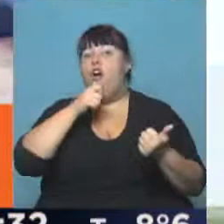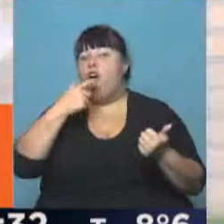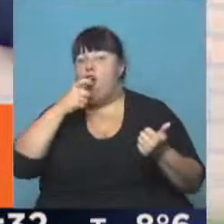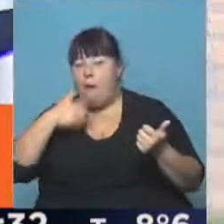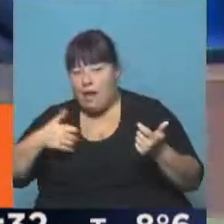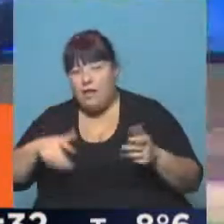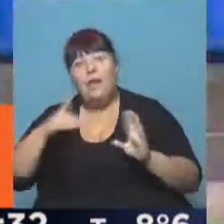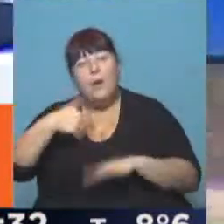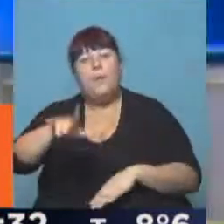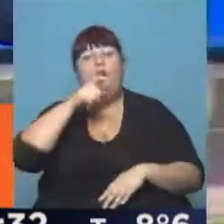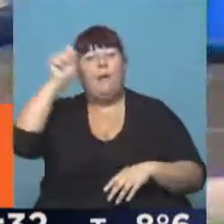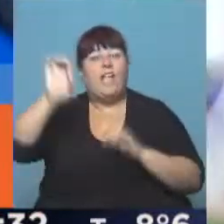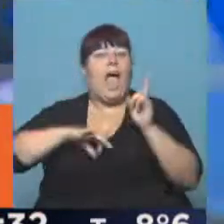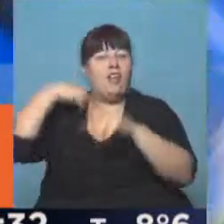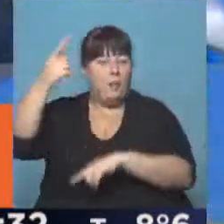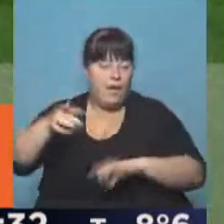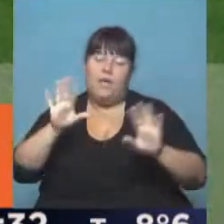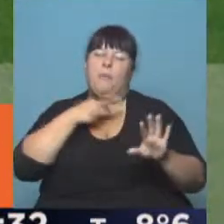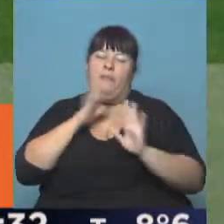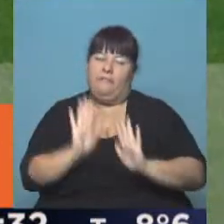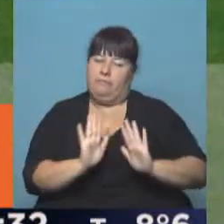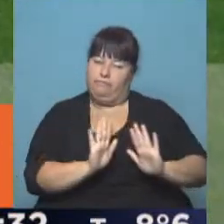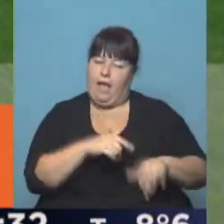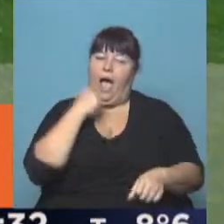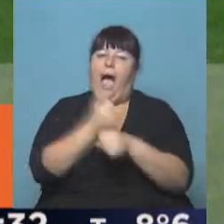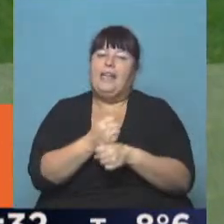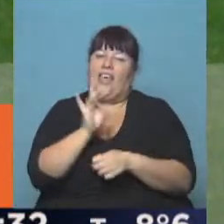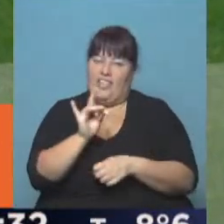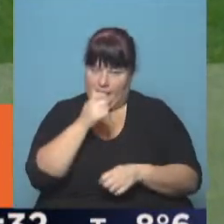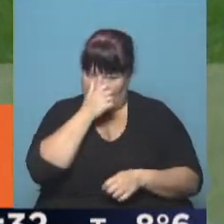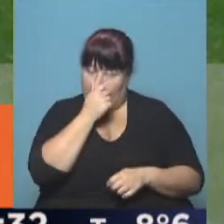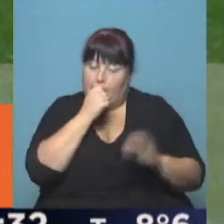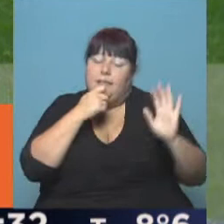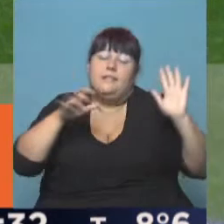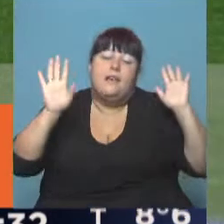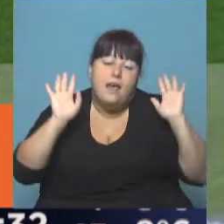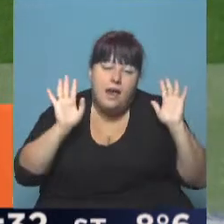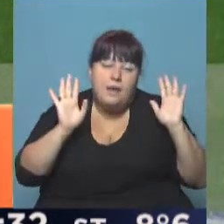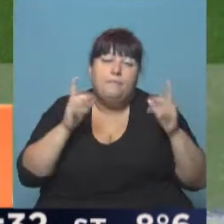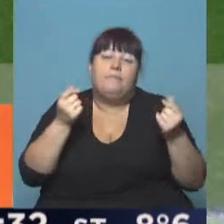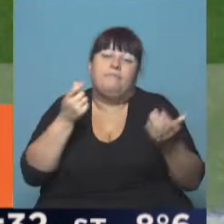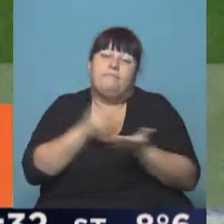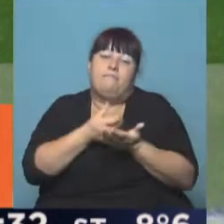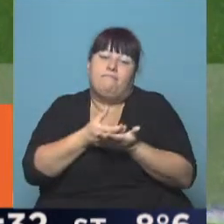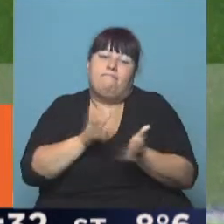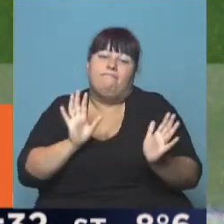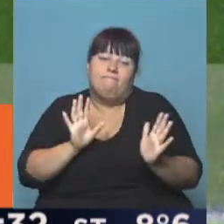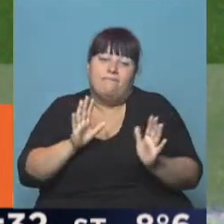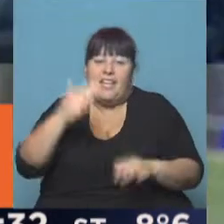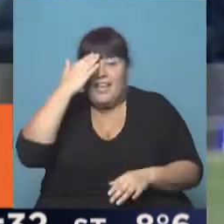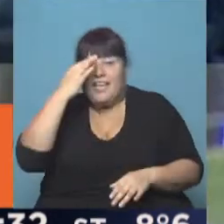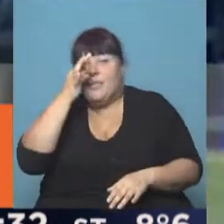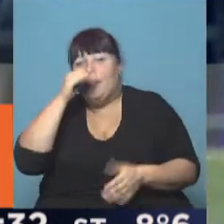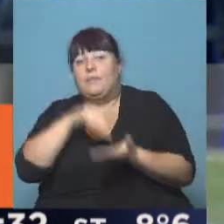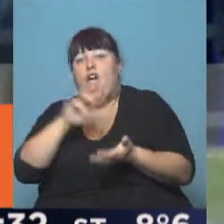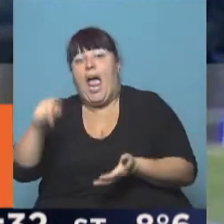ya proyectando lo que será la Copa Libertadores de América, prefiere esperar de aquí a diciembre, salvo que Don Dinero, 15, 20